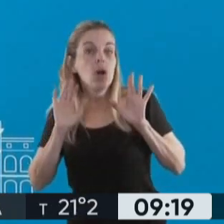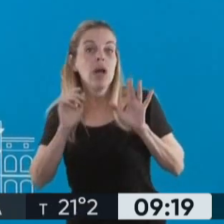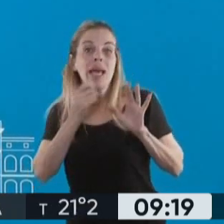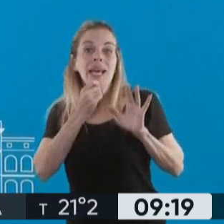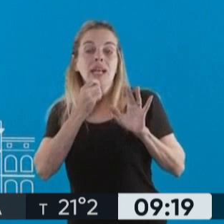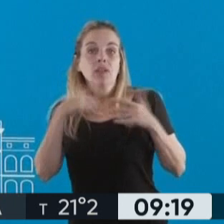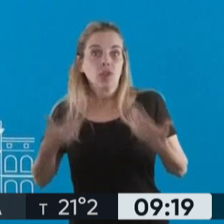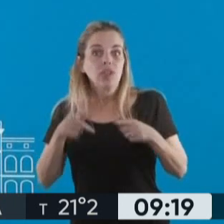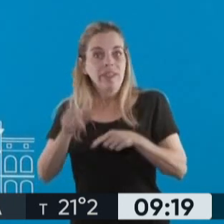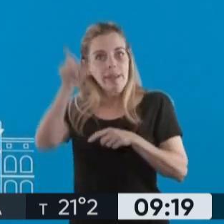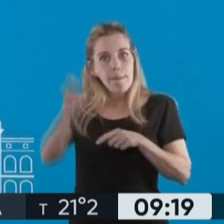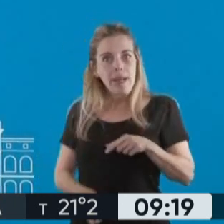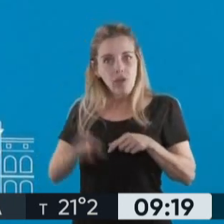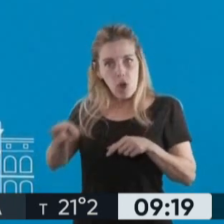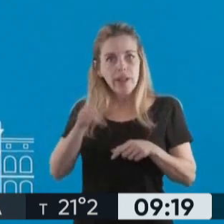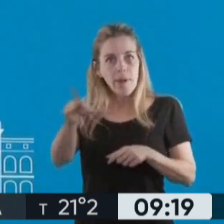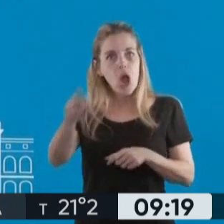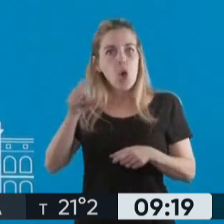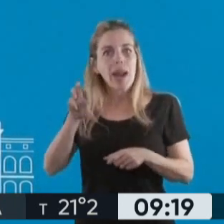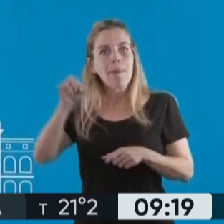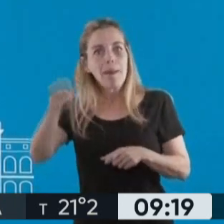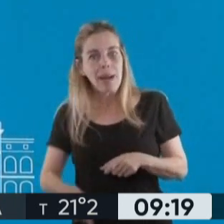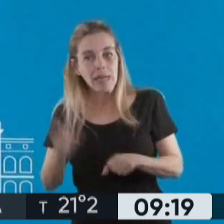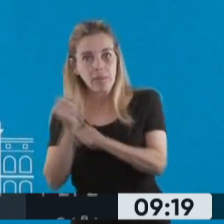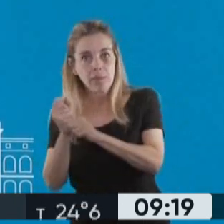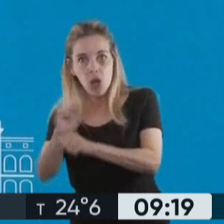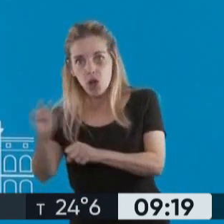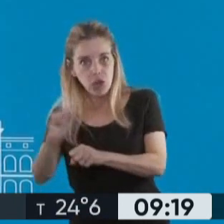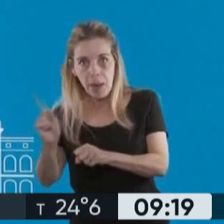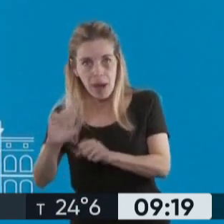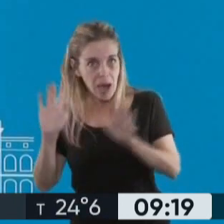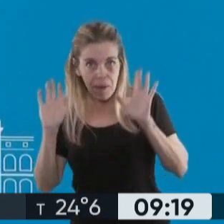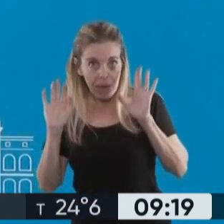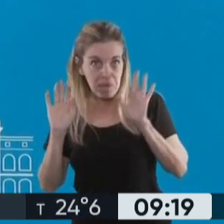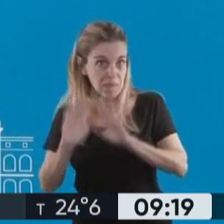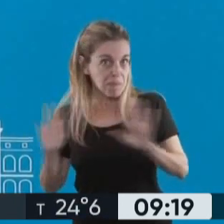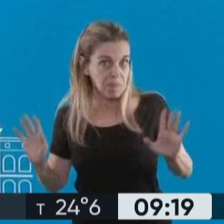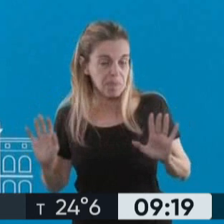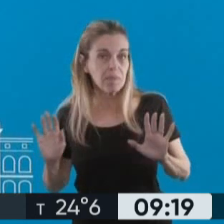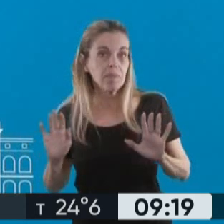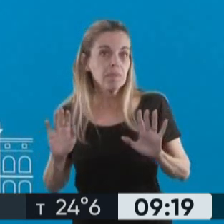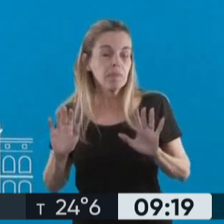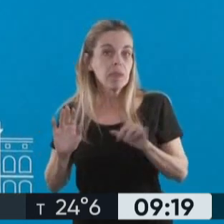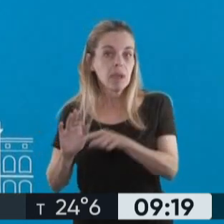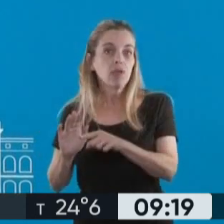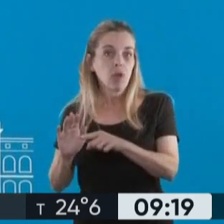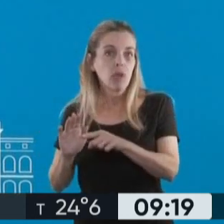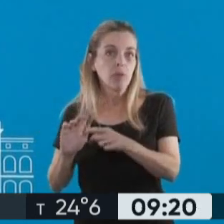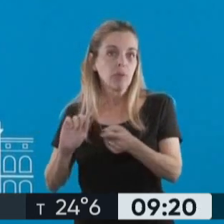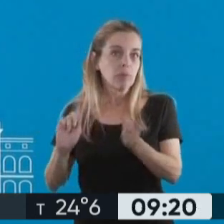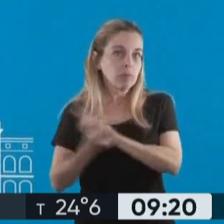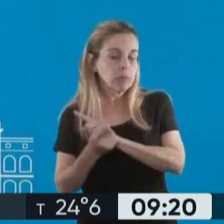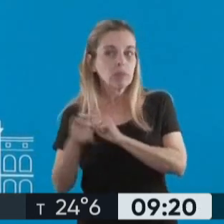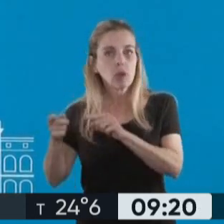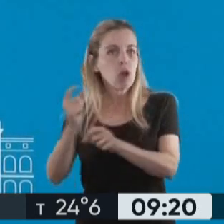la persona beneficiaria de ese plan no está llevando adelante el trabajo que le corresponde, sino que eso se cambia por